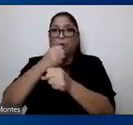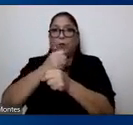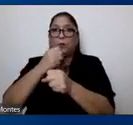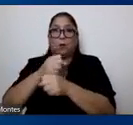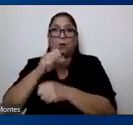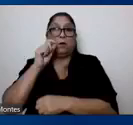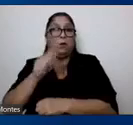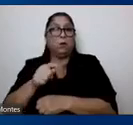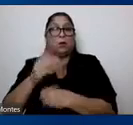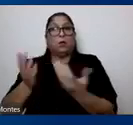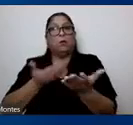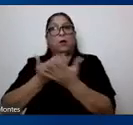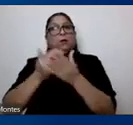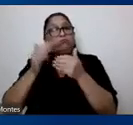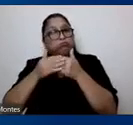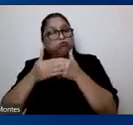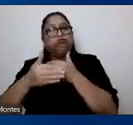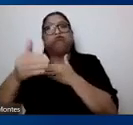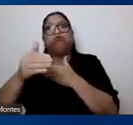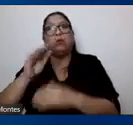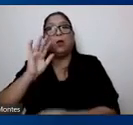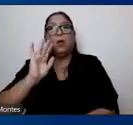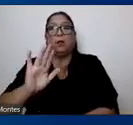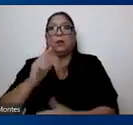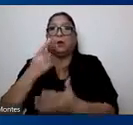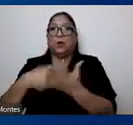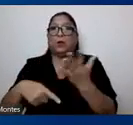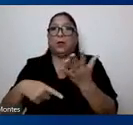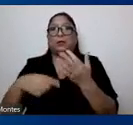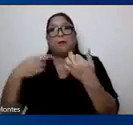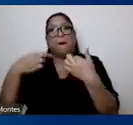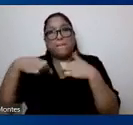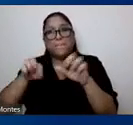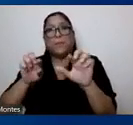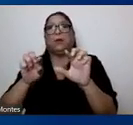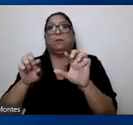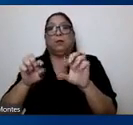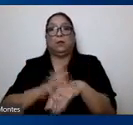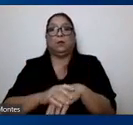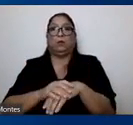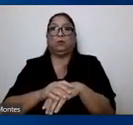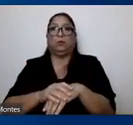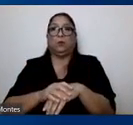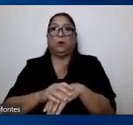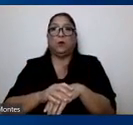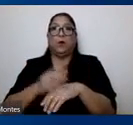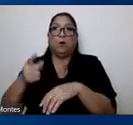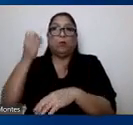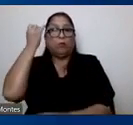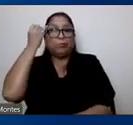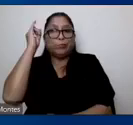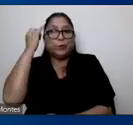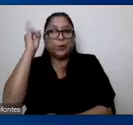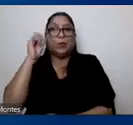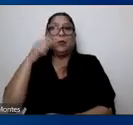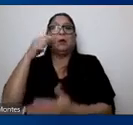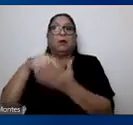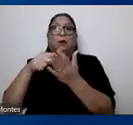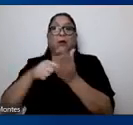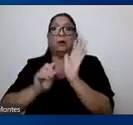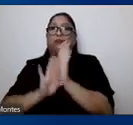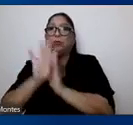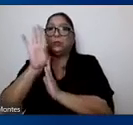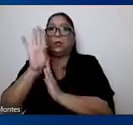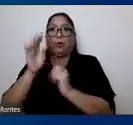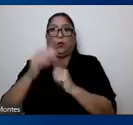iba pues más allá de lo que es permisible por lógica en el desarrollo de